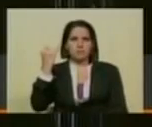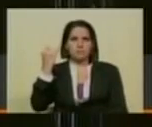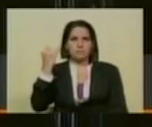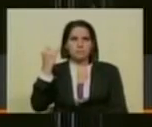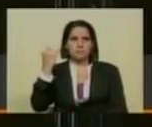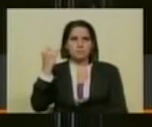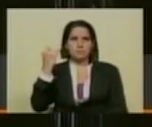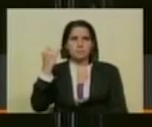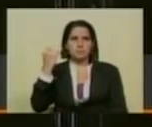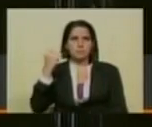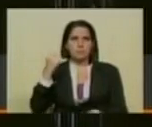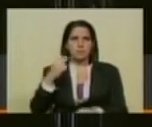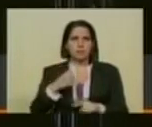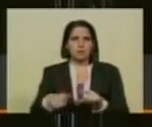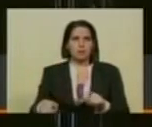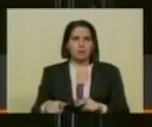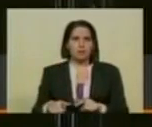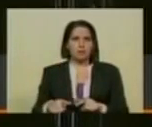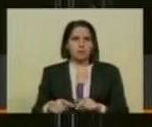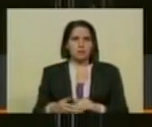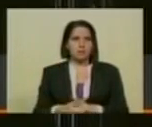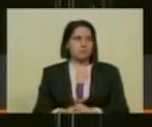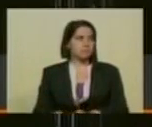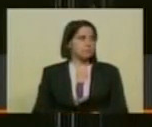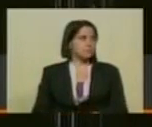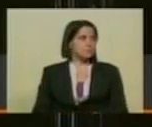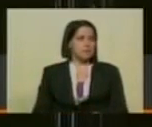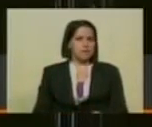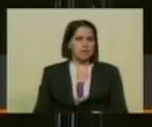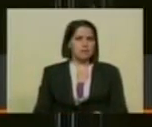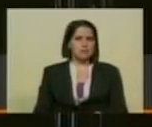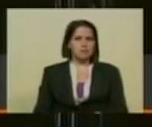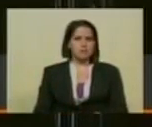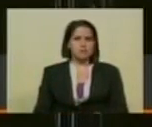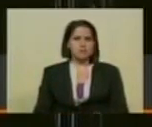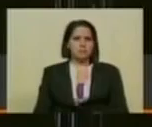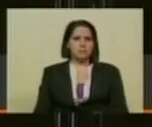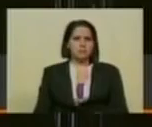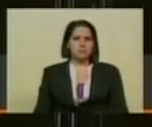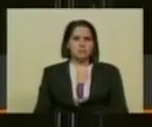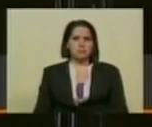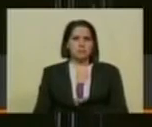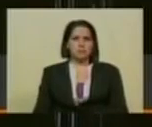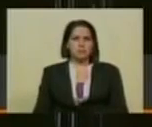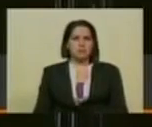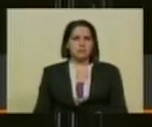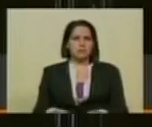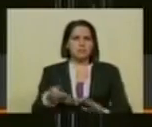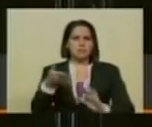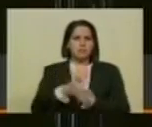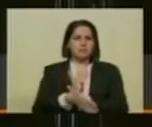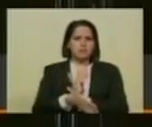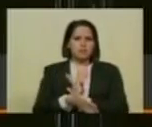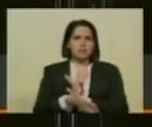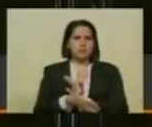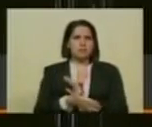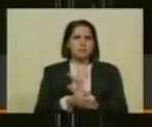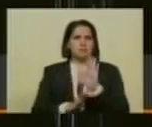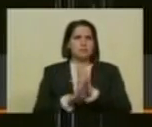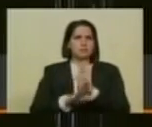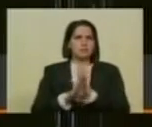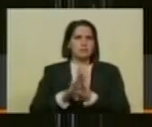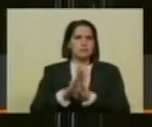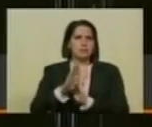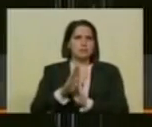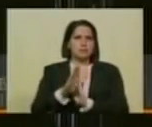sí. Pérez Jiménez tuvo una visión del desarrollo estructural, del desarrollo económico